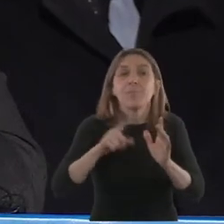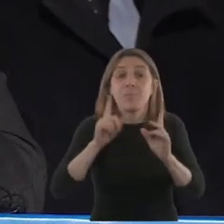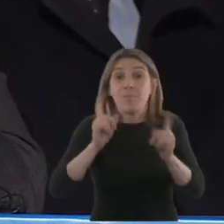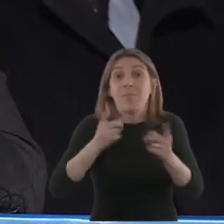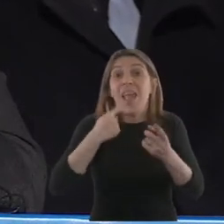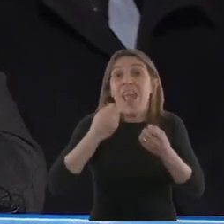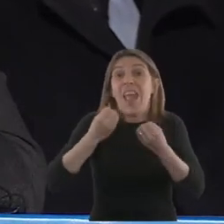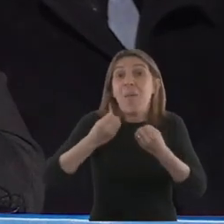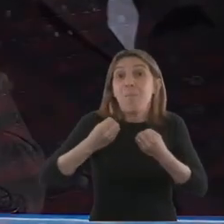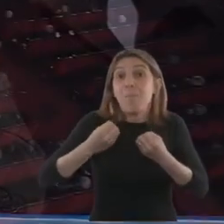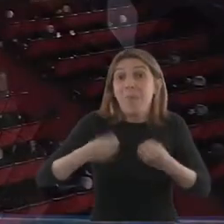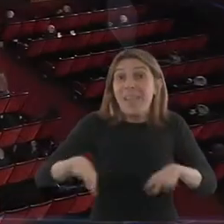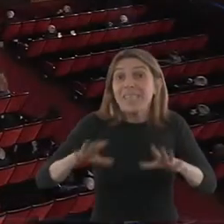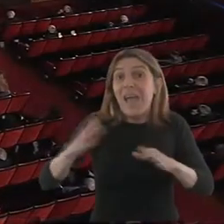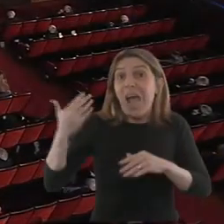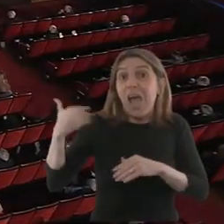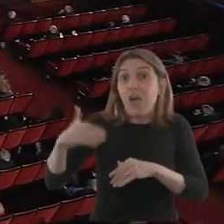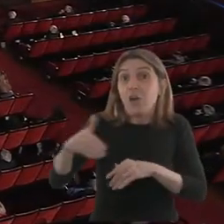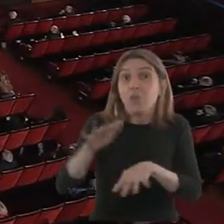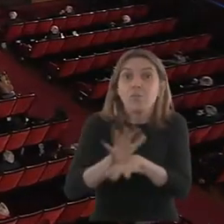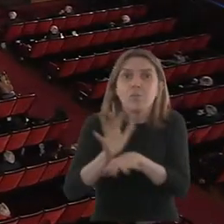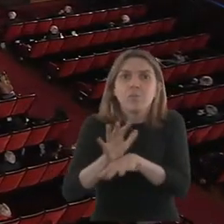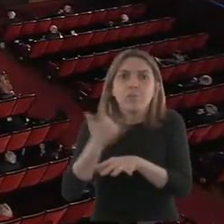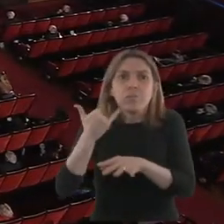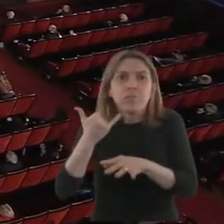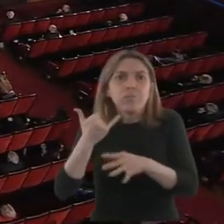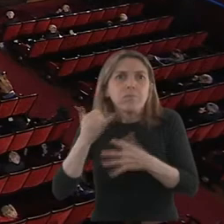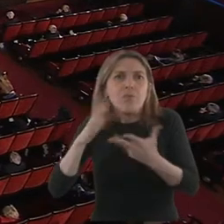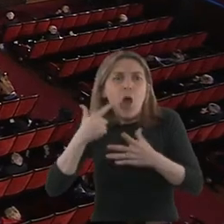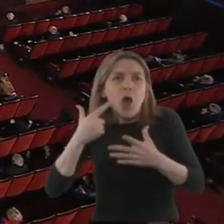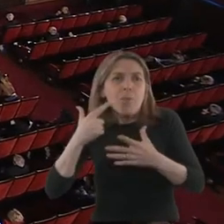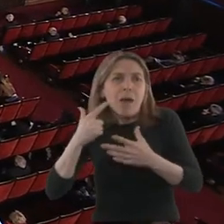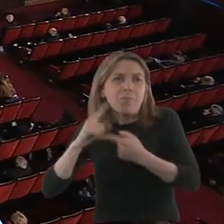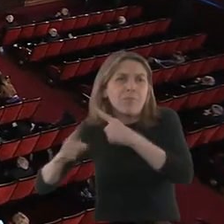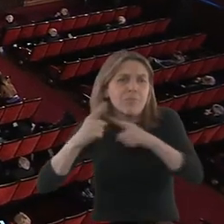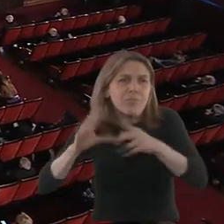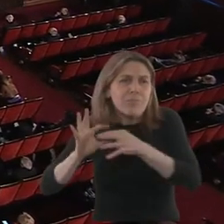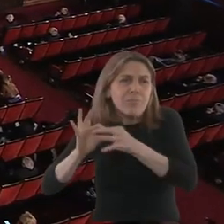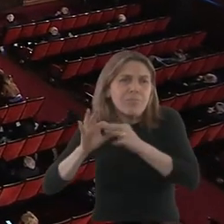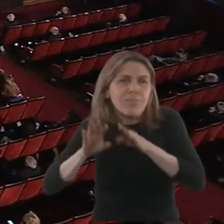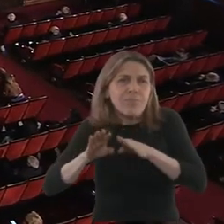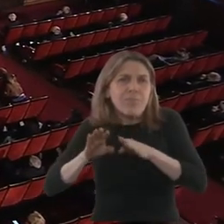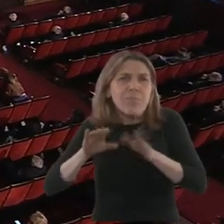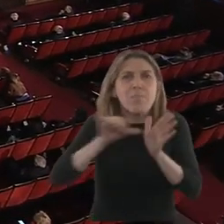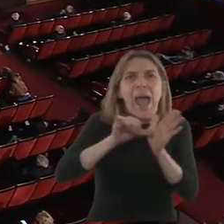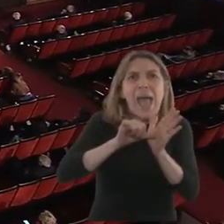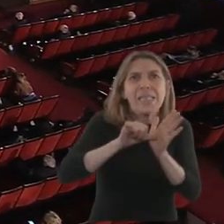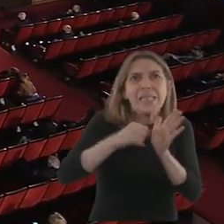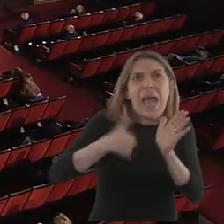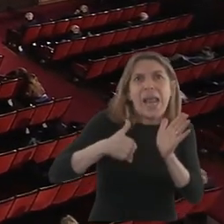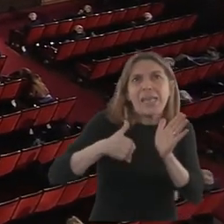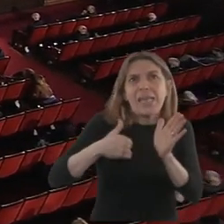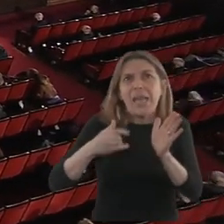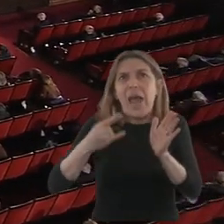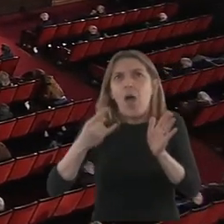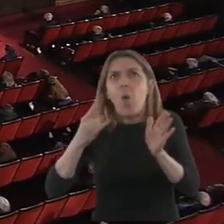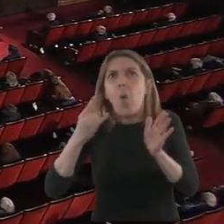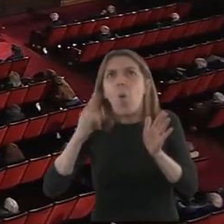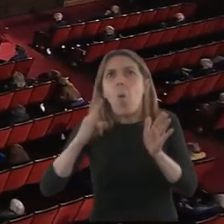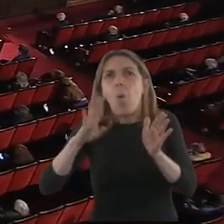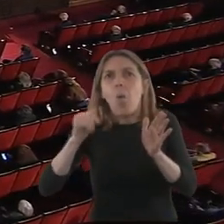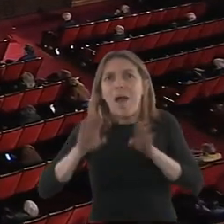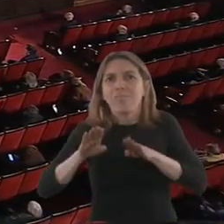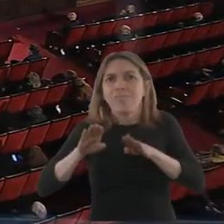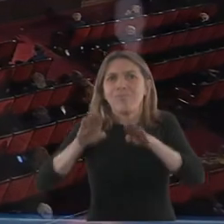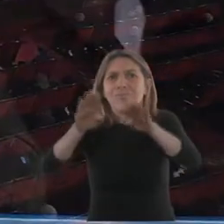comenzaron a ser entrelazados y en forma continua. Cada vez que a nuestro país le fue bien, a